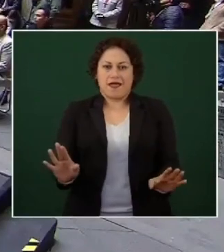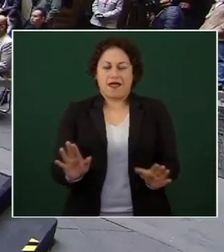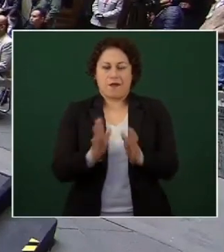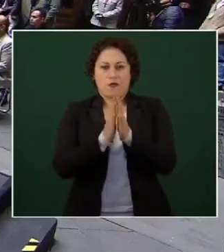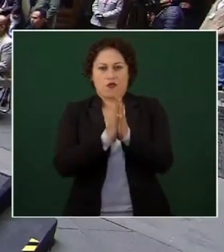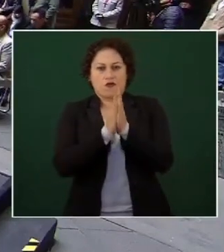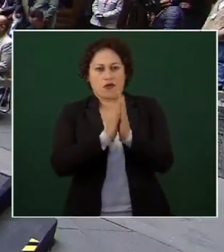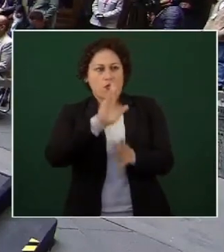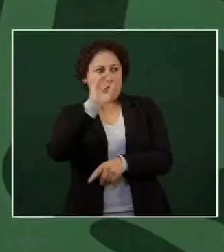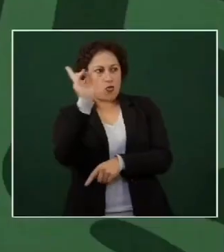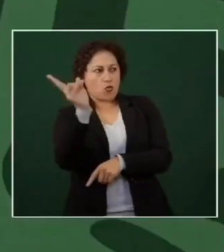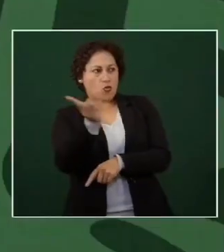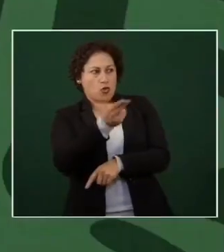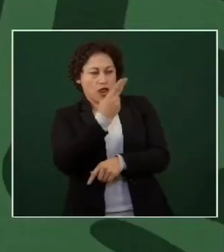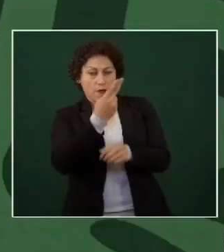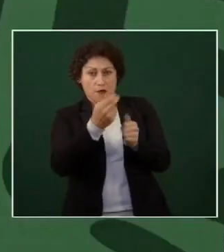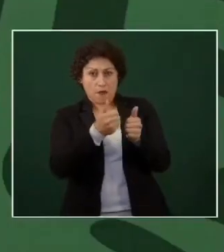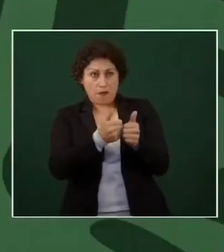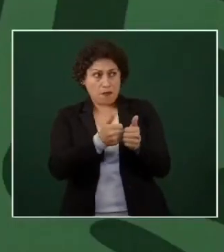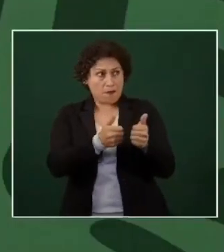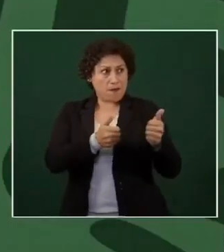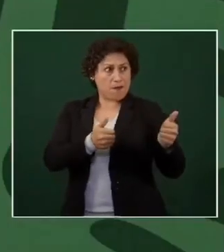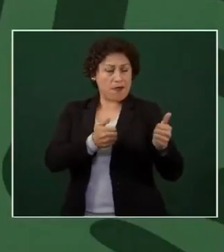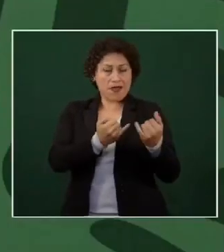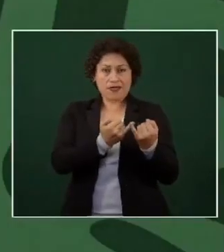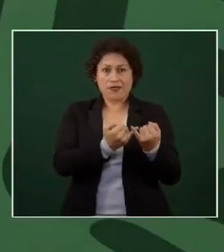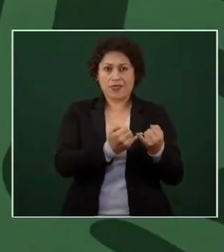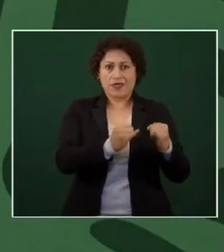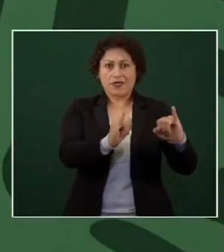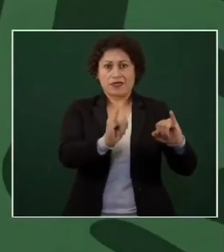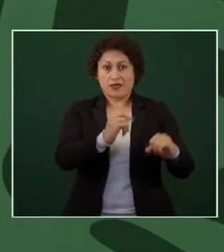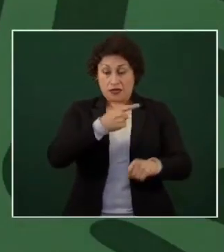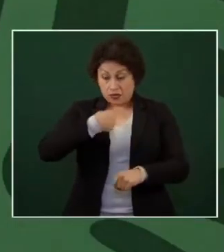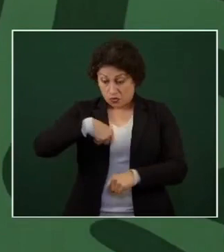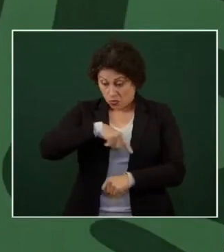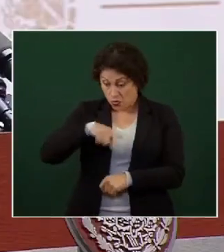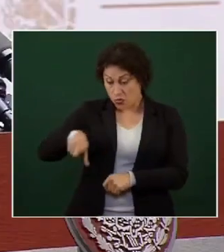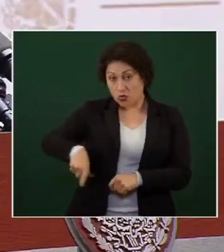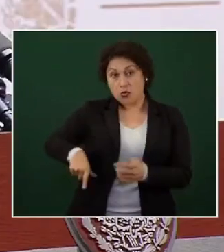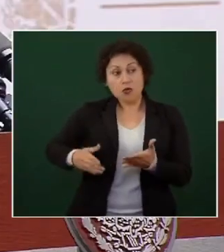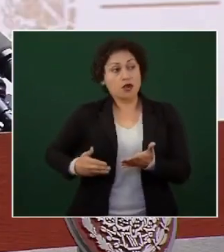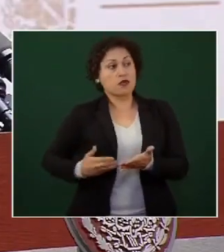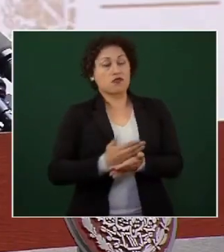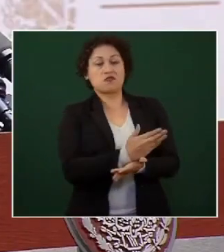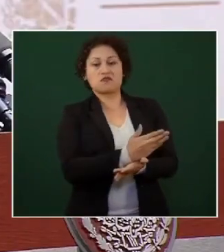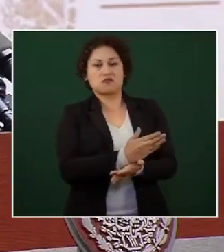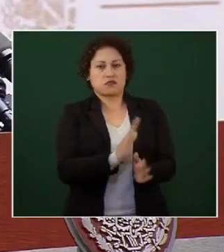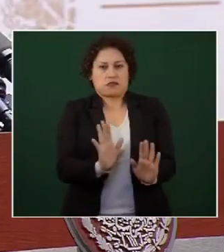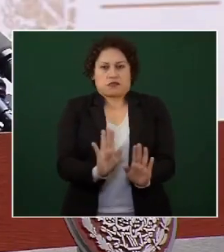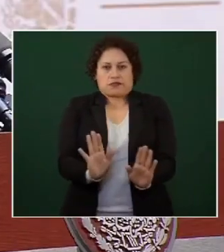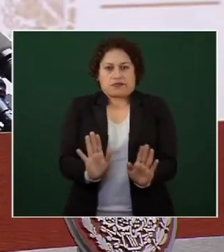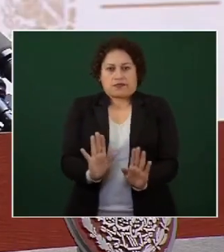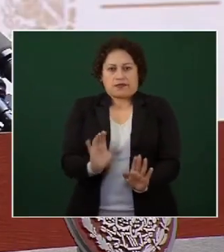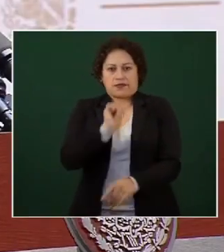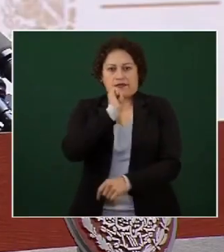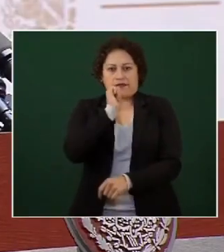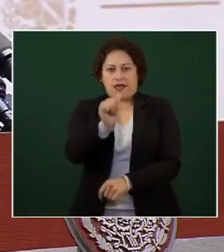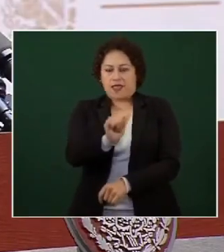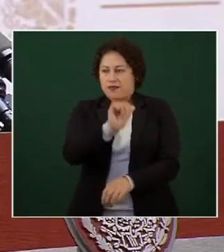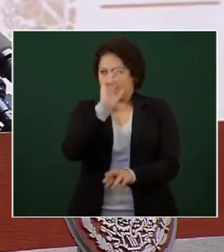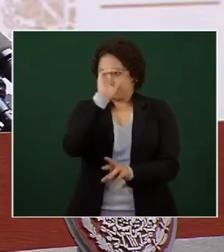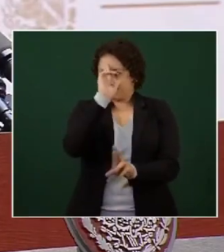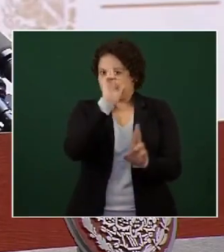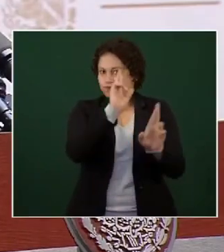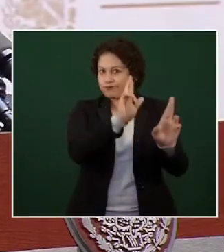autonomía. Nosotros no nos vamos a meter a la vida interna de la UNAM para nada,